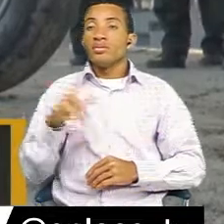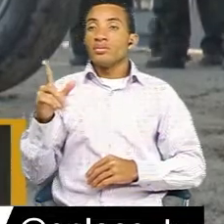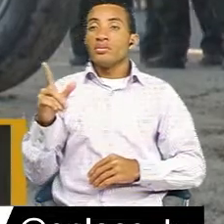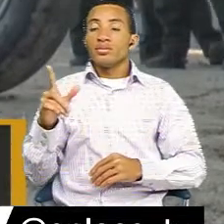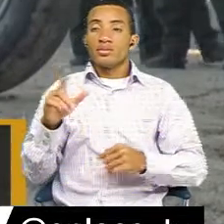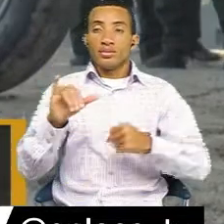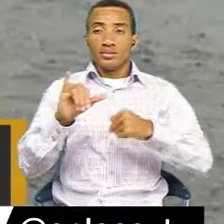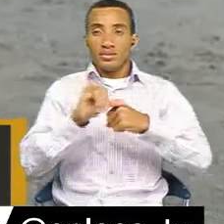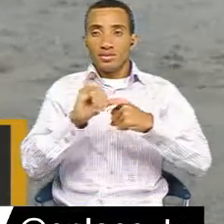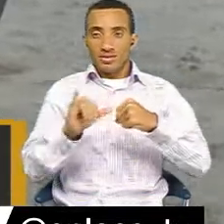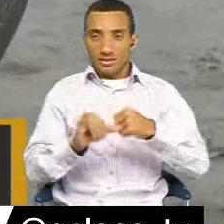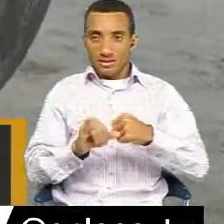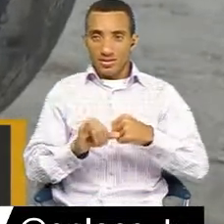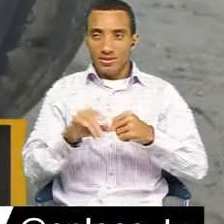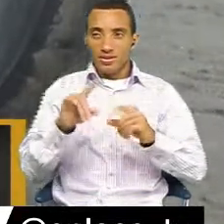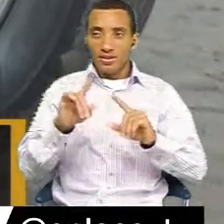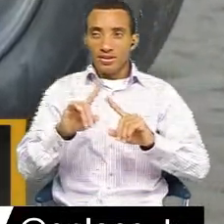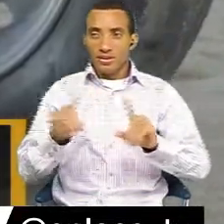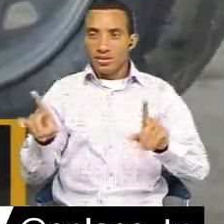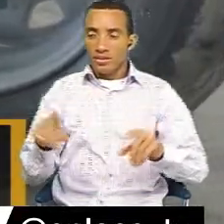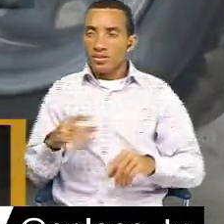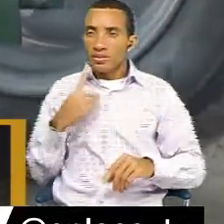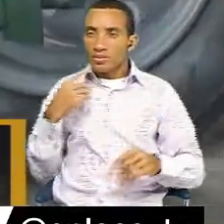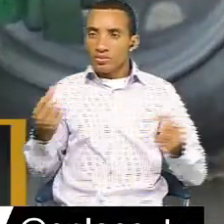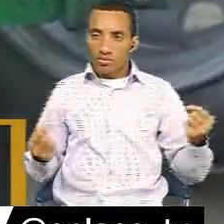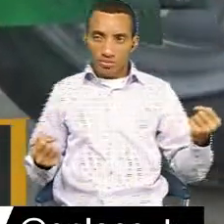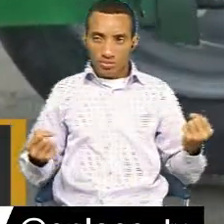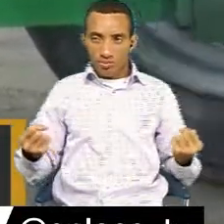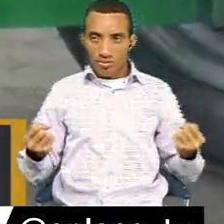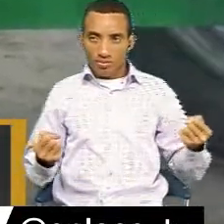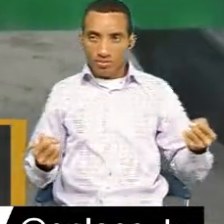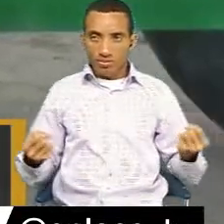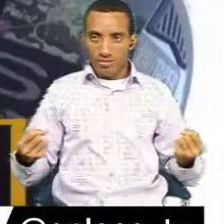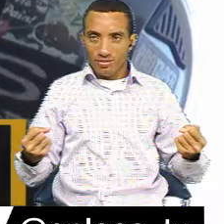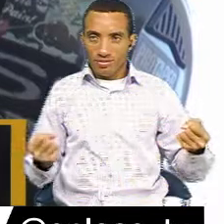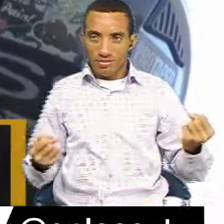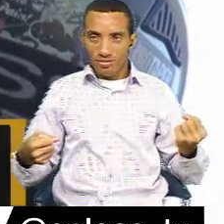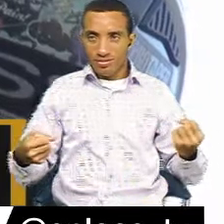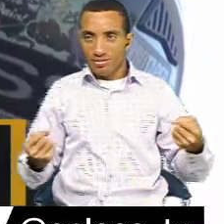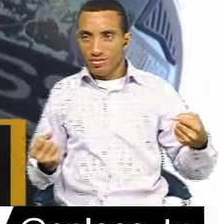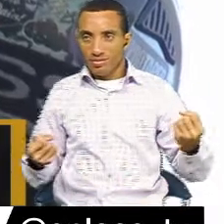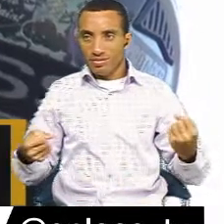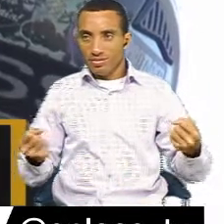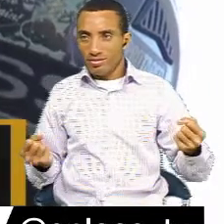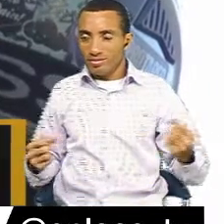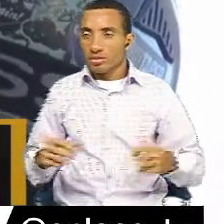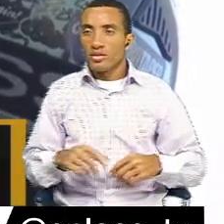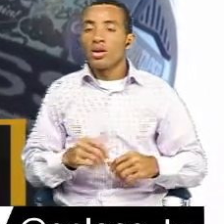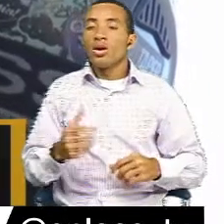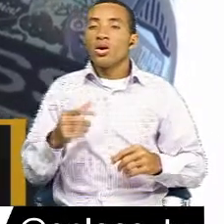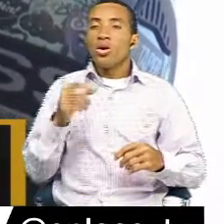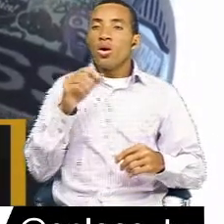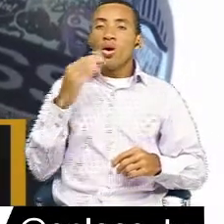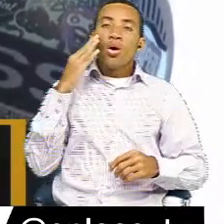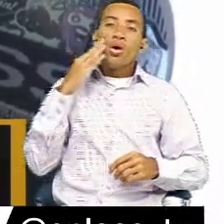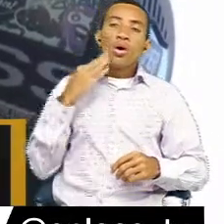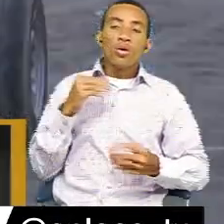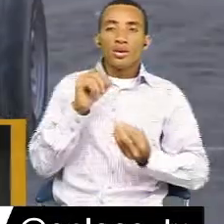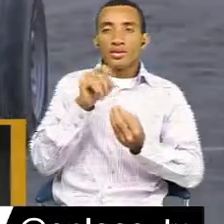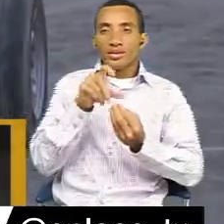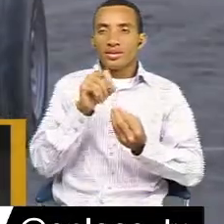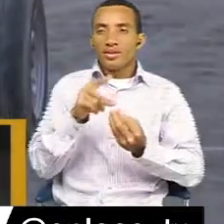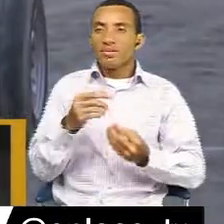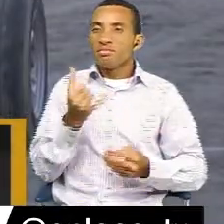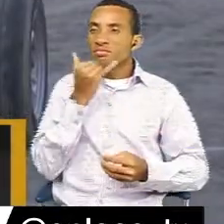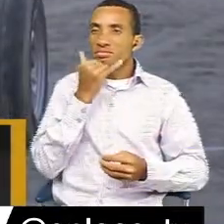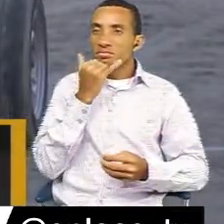Industrial, luego del vehículo de tracción humana VTH, ahora la novedad es el VTM, vehículo de tracción mecánica. Jóvenes de 11 grados explican en qué consiste.